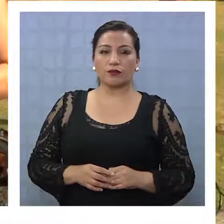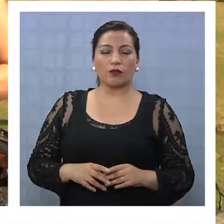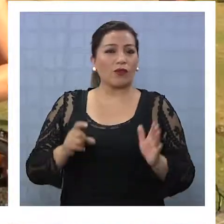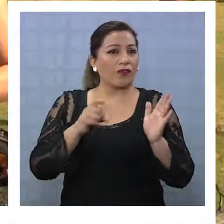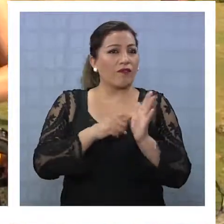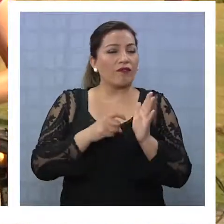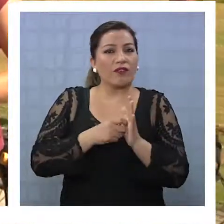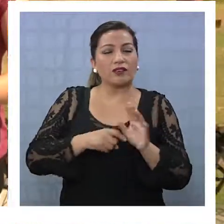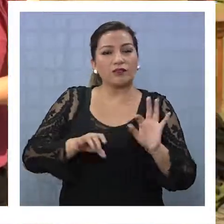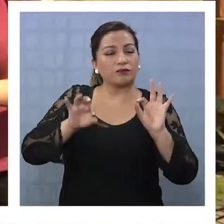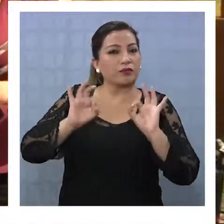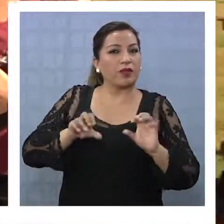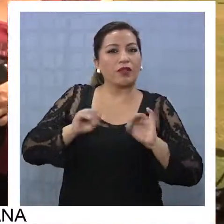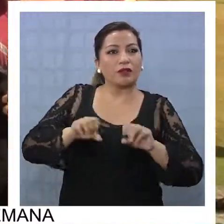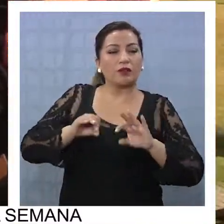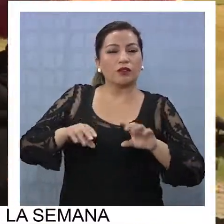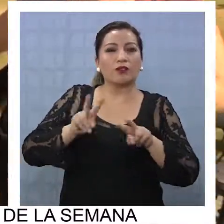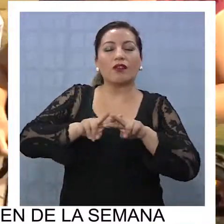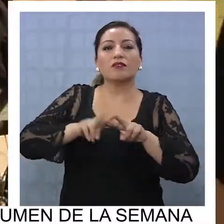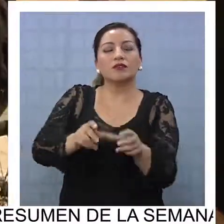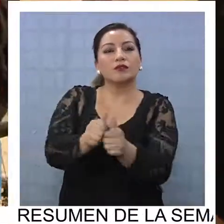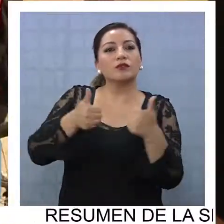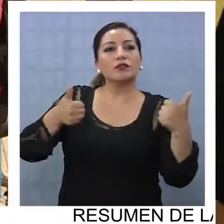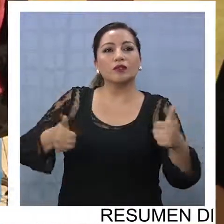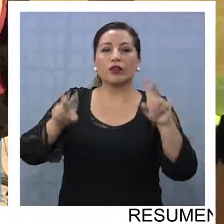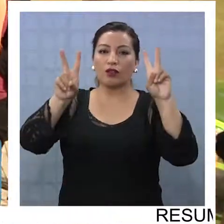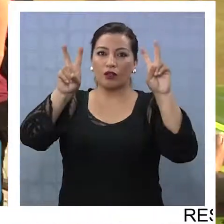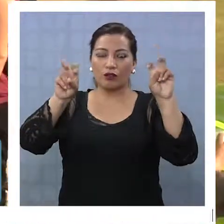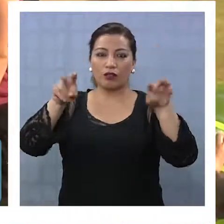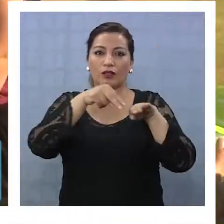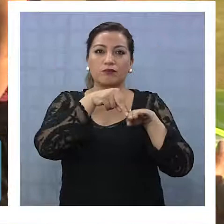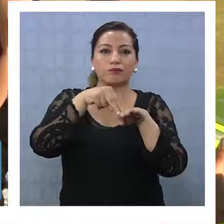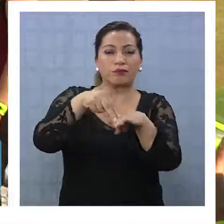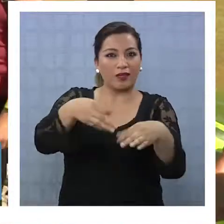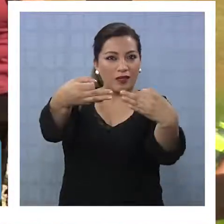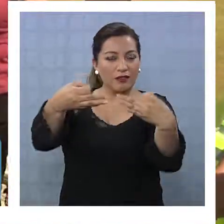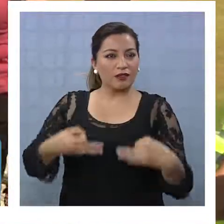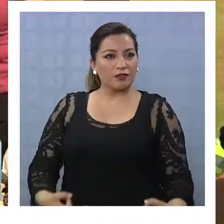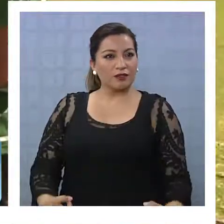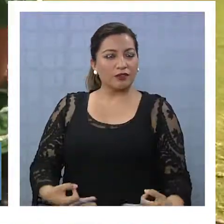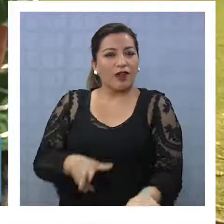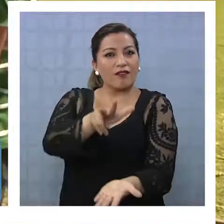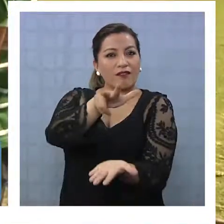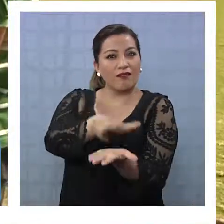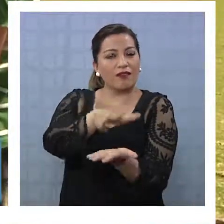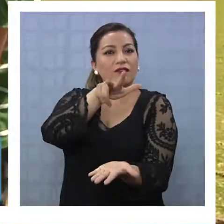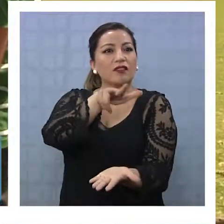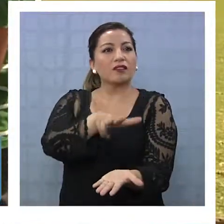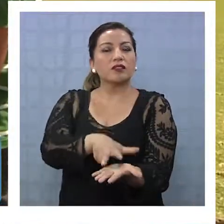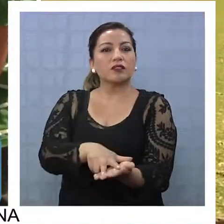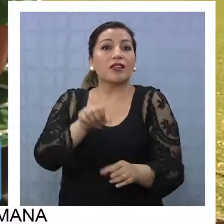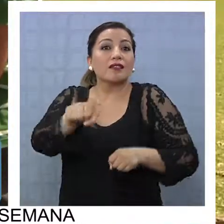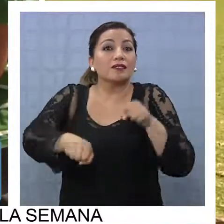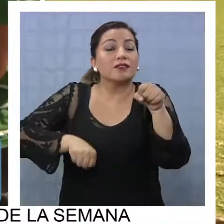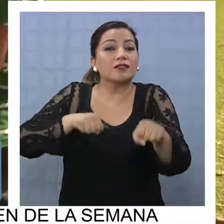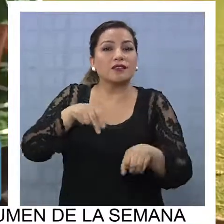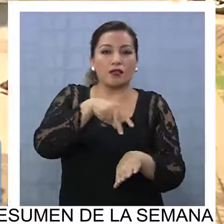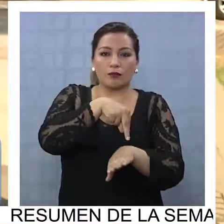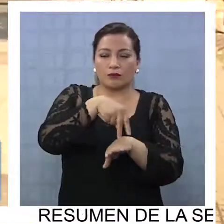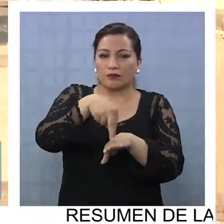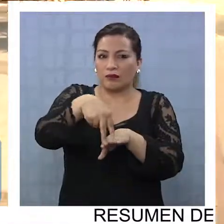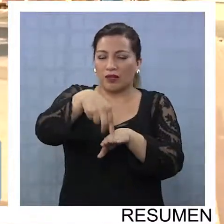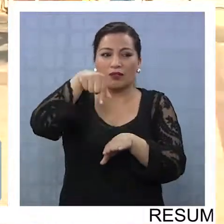Una jornada educativa realizaron autoridades vinculadas al transporte y la seguridad, ratificando a ciclistas y